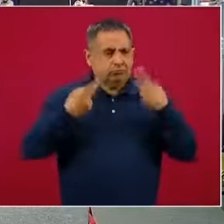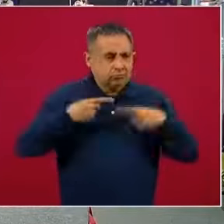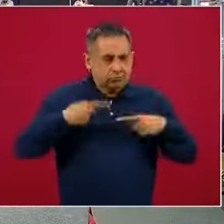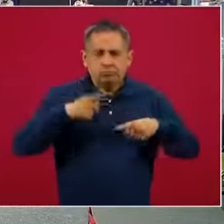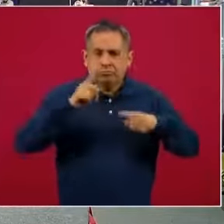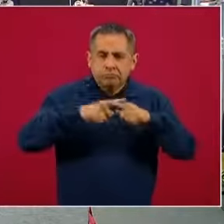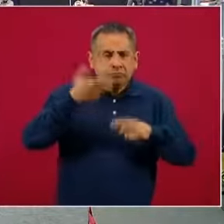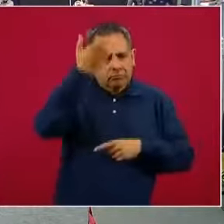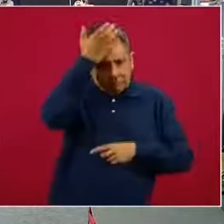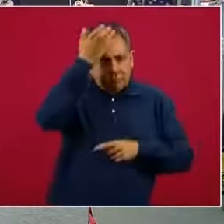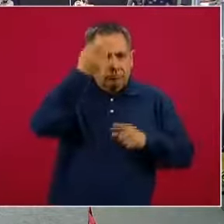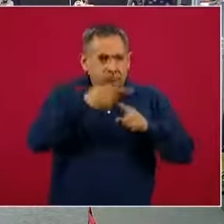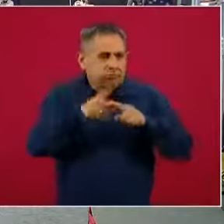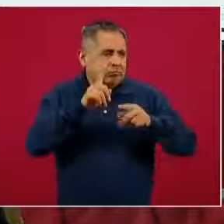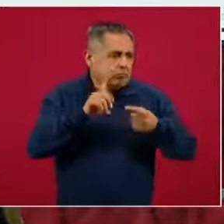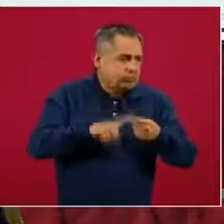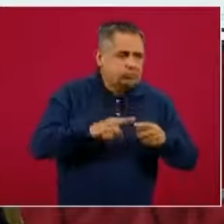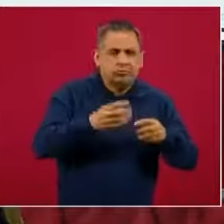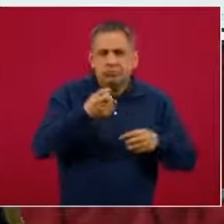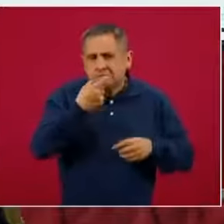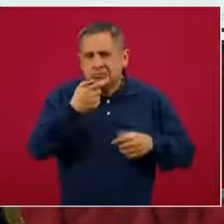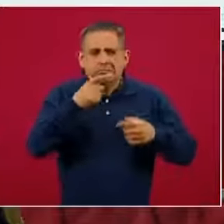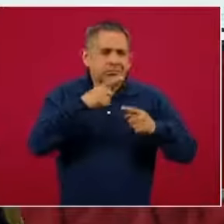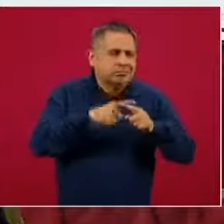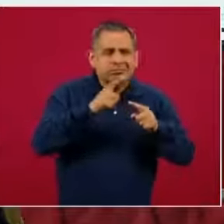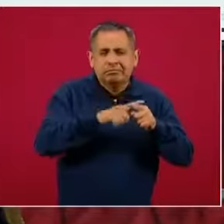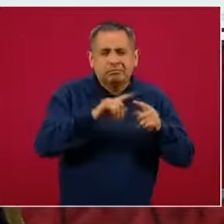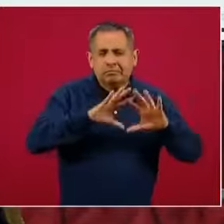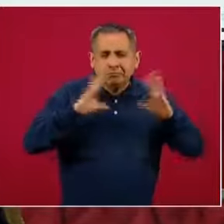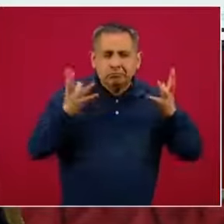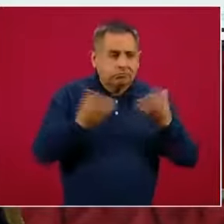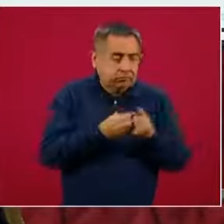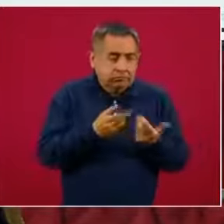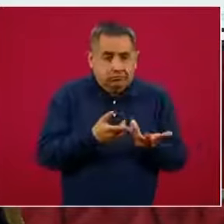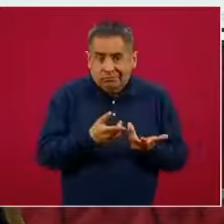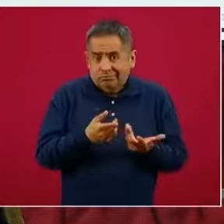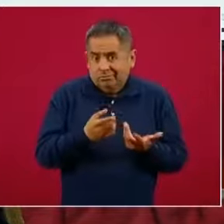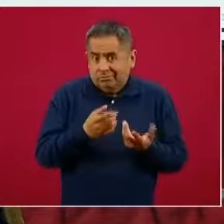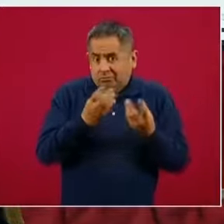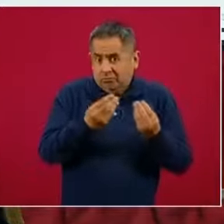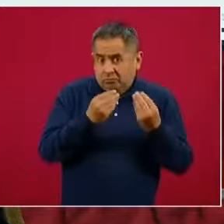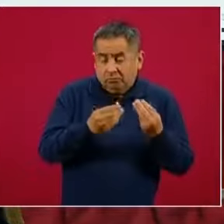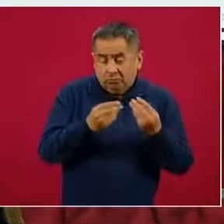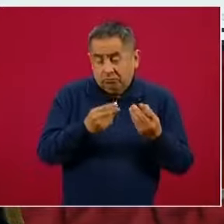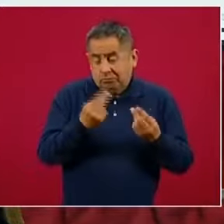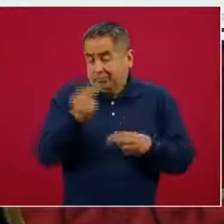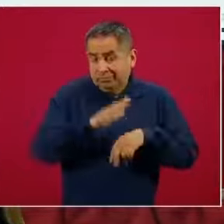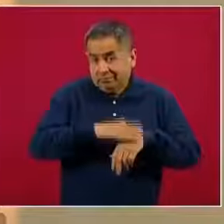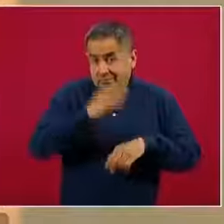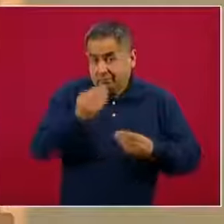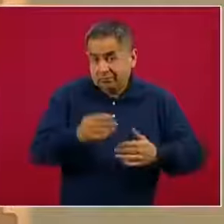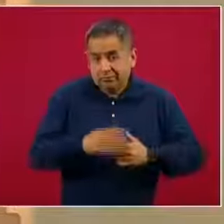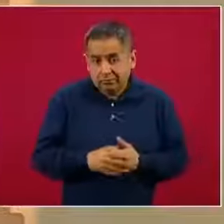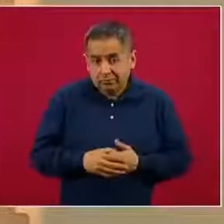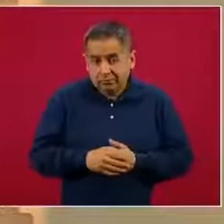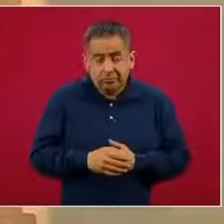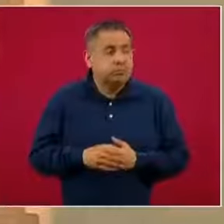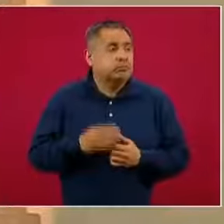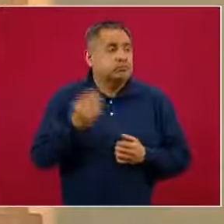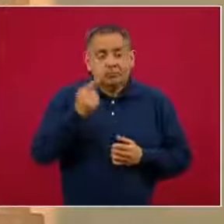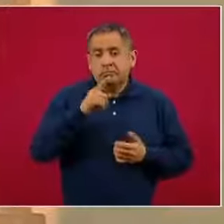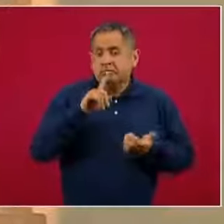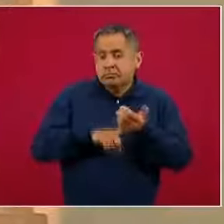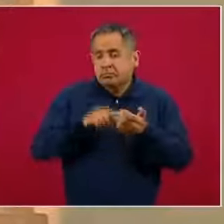los medicamentos, en fin, o sea, son para las sedaciones y demás. Entonces son esfuerzos grandes y que además involucran a otras